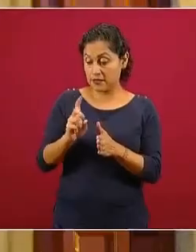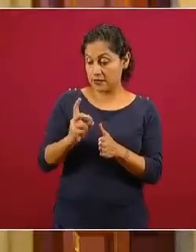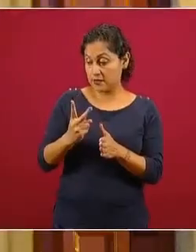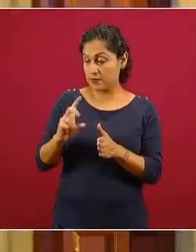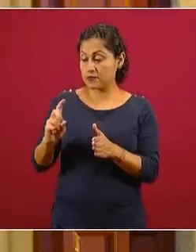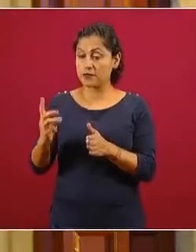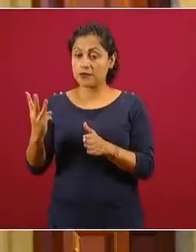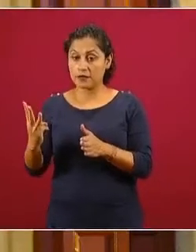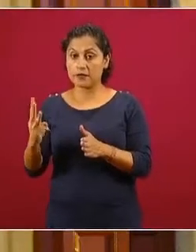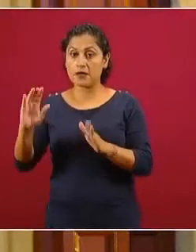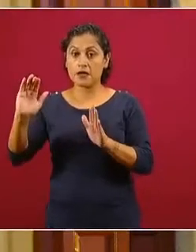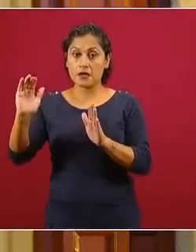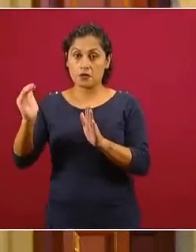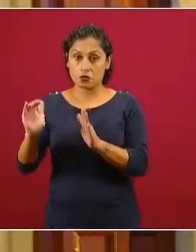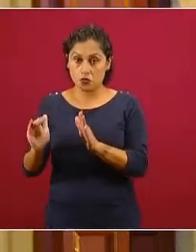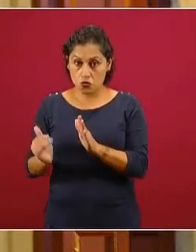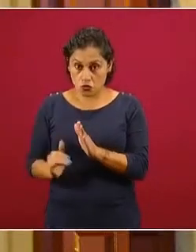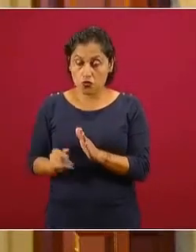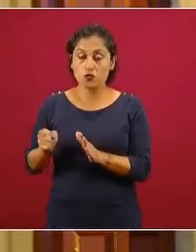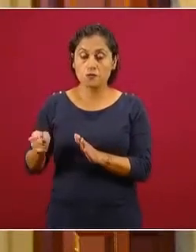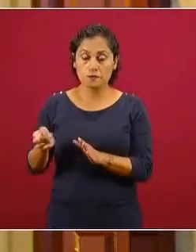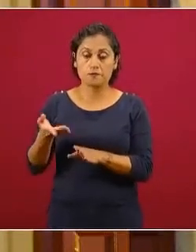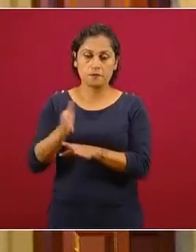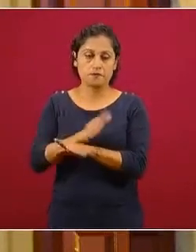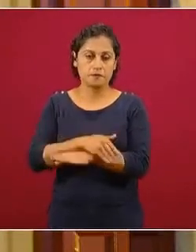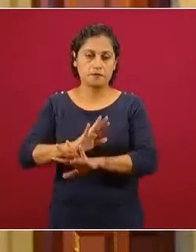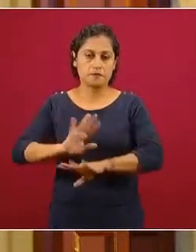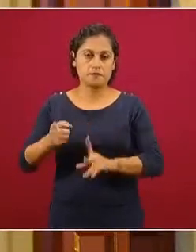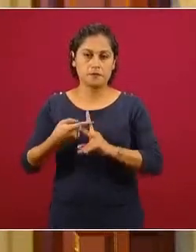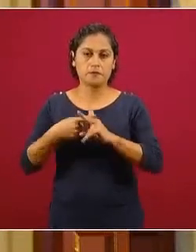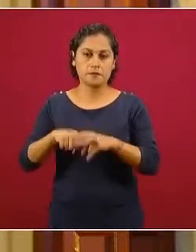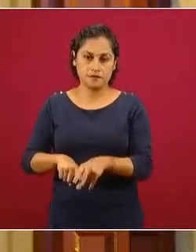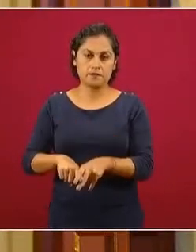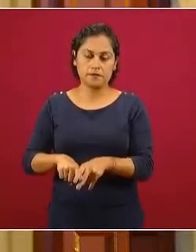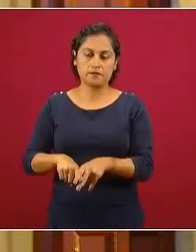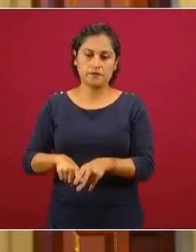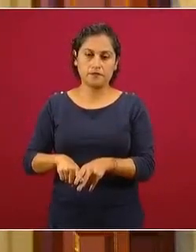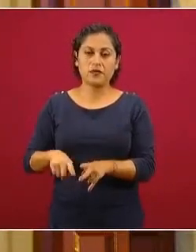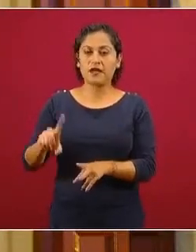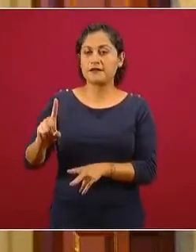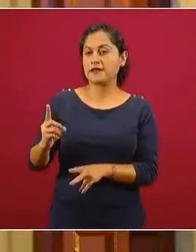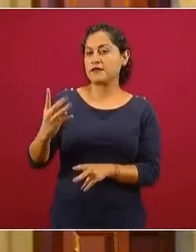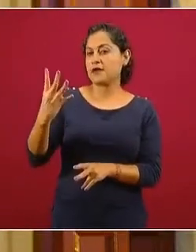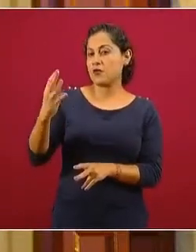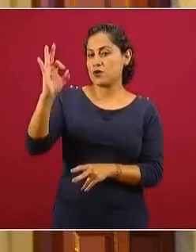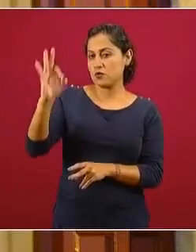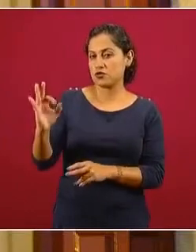un descenso que se mantiene ya desde la semana 30 con un menos 34%.